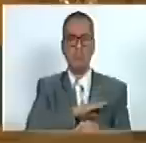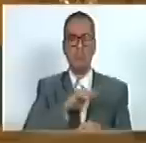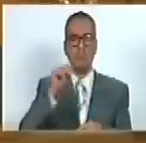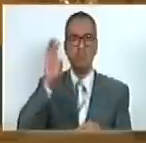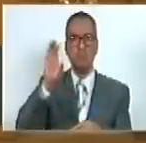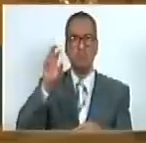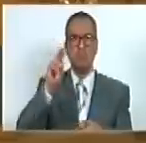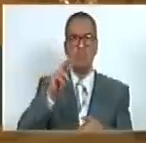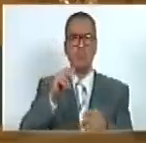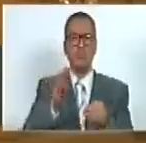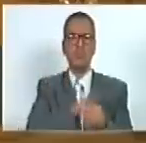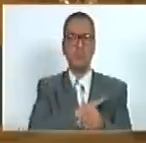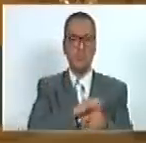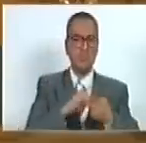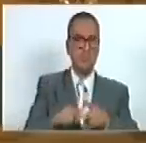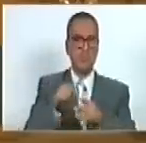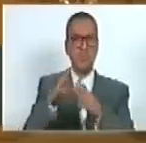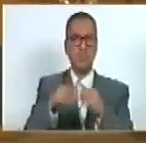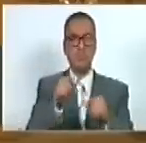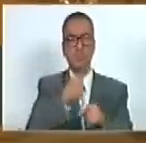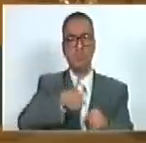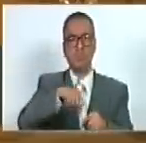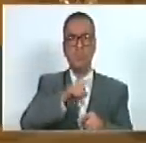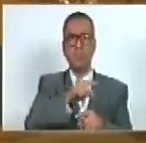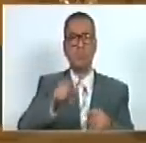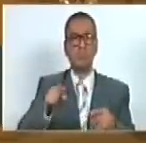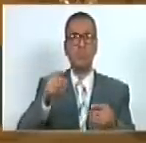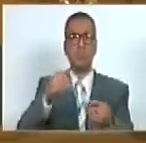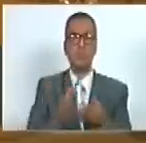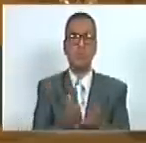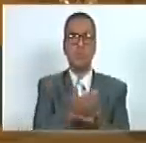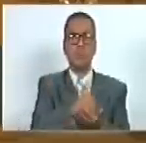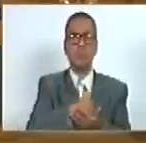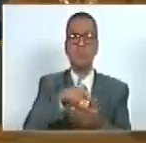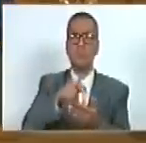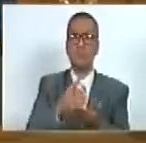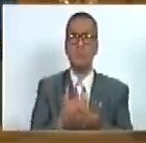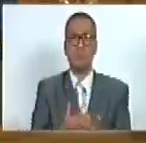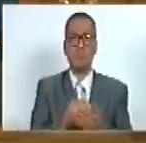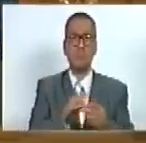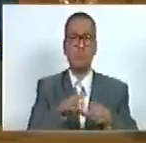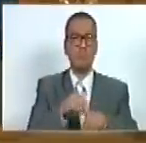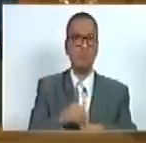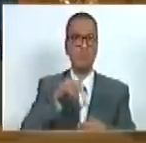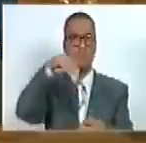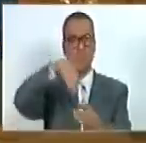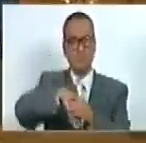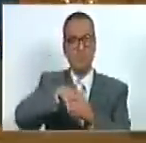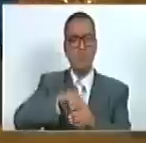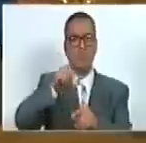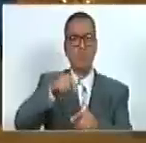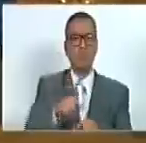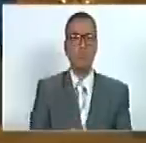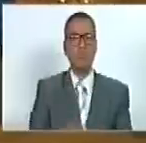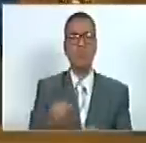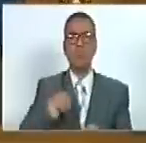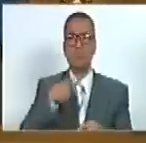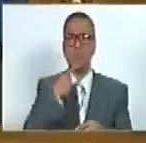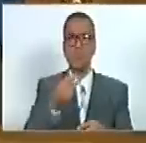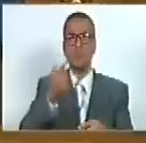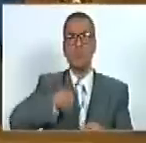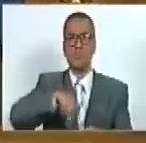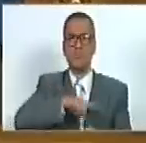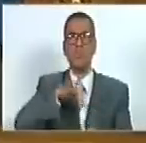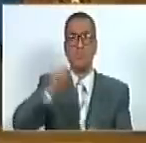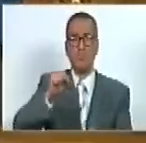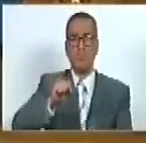República, activos de la República que son de todos, estén incautados. De tal manera que votaremos, reitero, porque nosotros